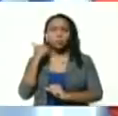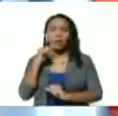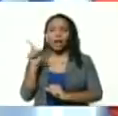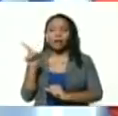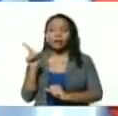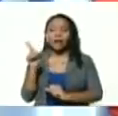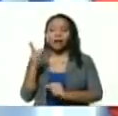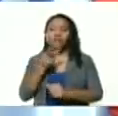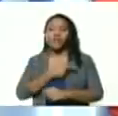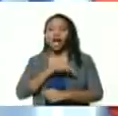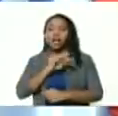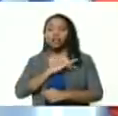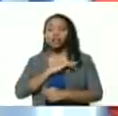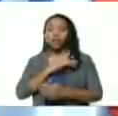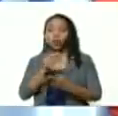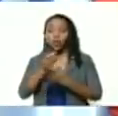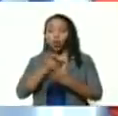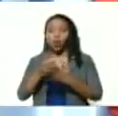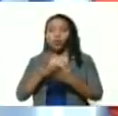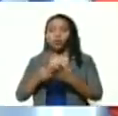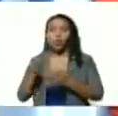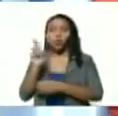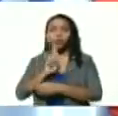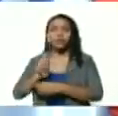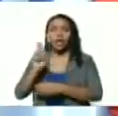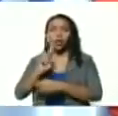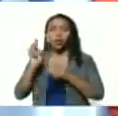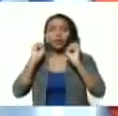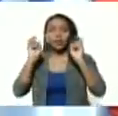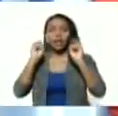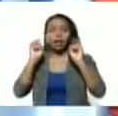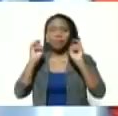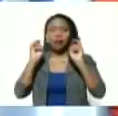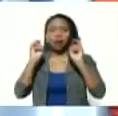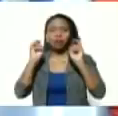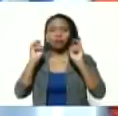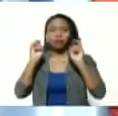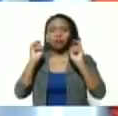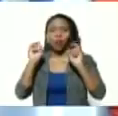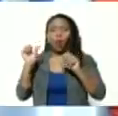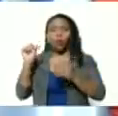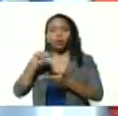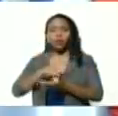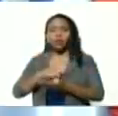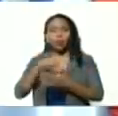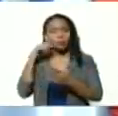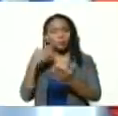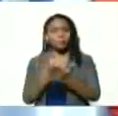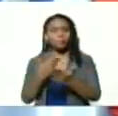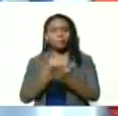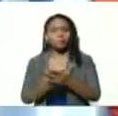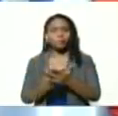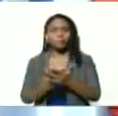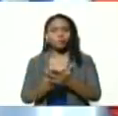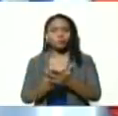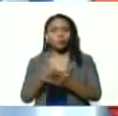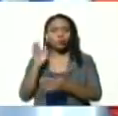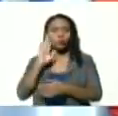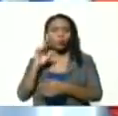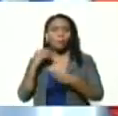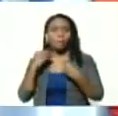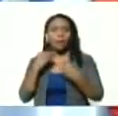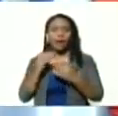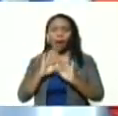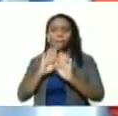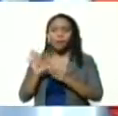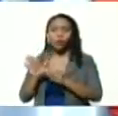de falsificar documentos que son utilizados como elementos de convicción o medios de prueba fraudulentos para